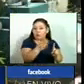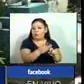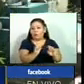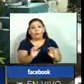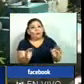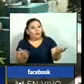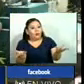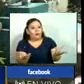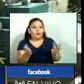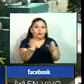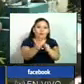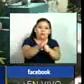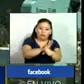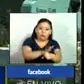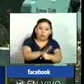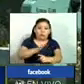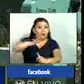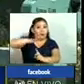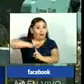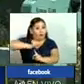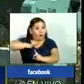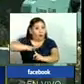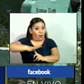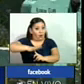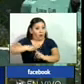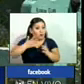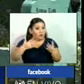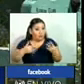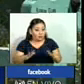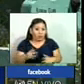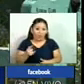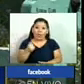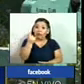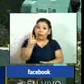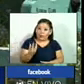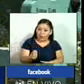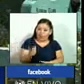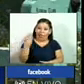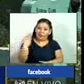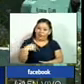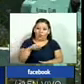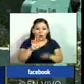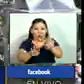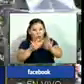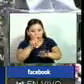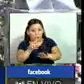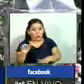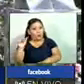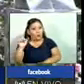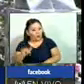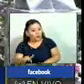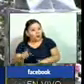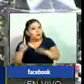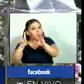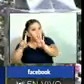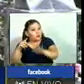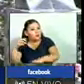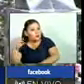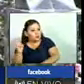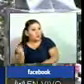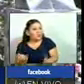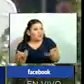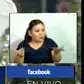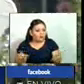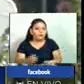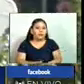del COVID-19 Ilopango ha crecido de 11 decesos que tenían a tener 60 decesos o sea